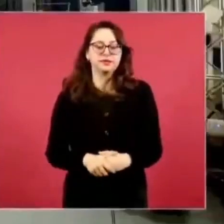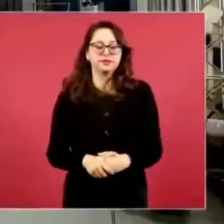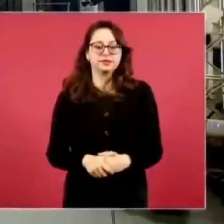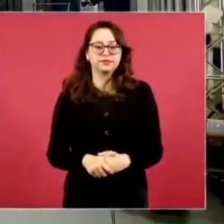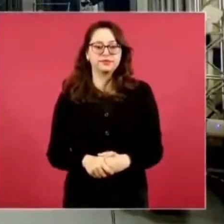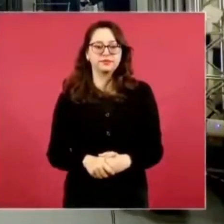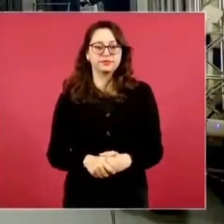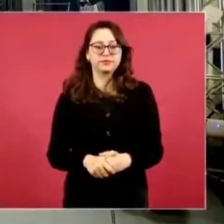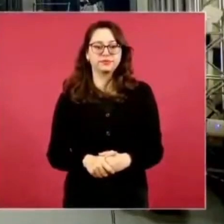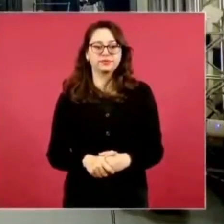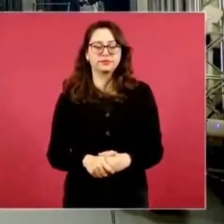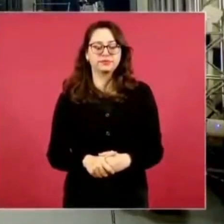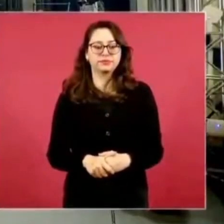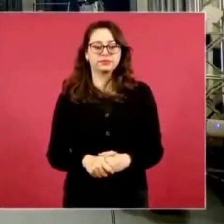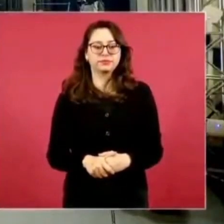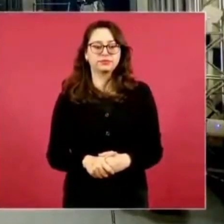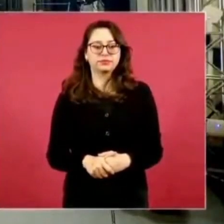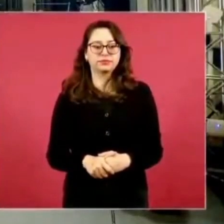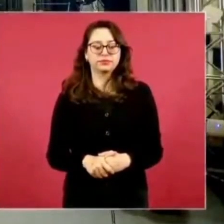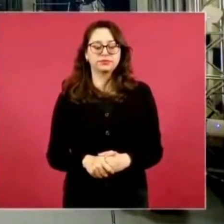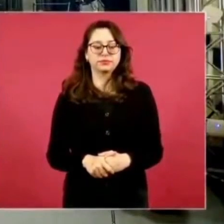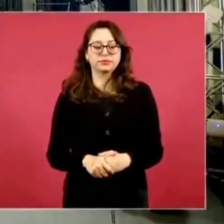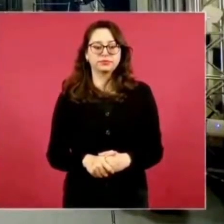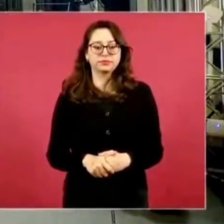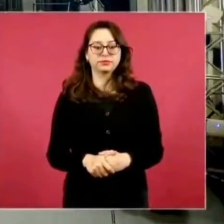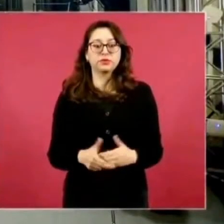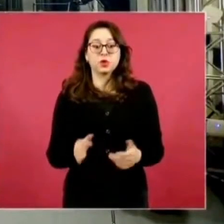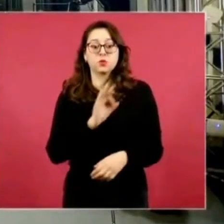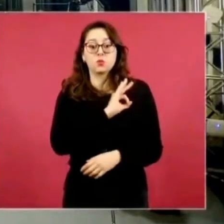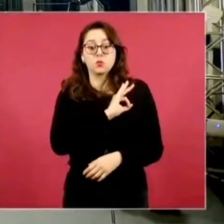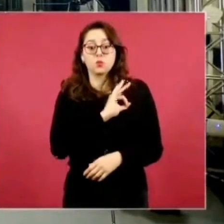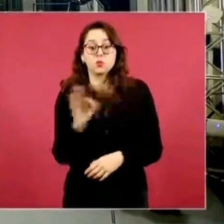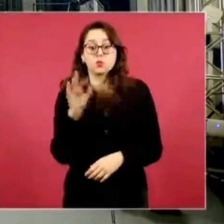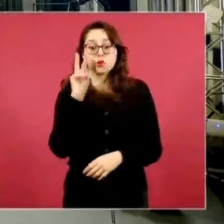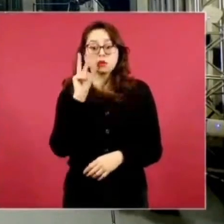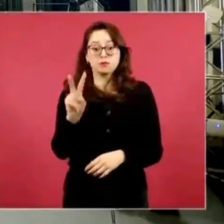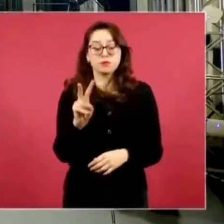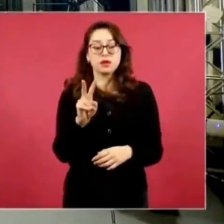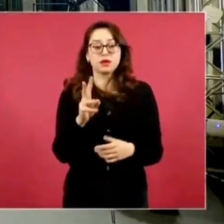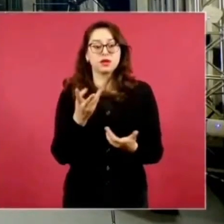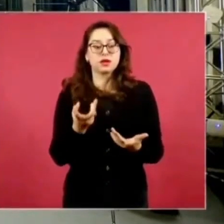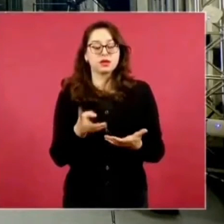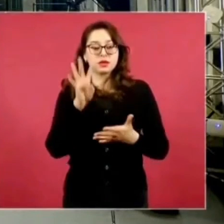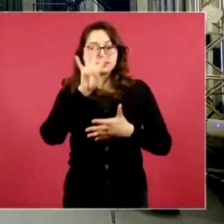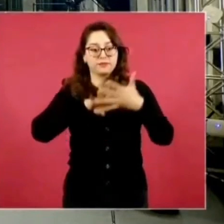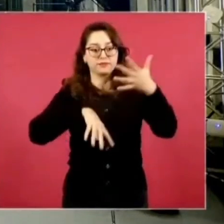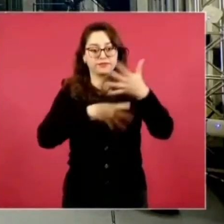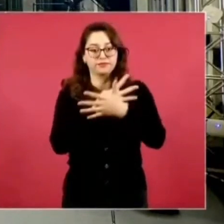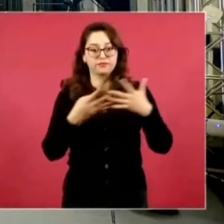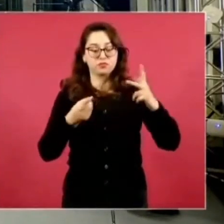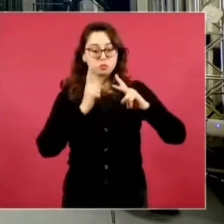puedes poner lo de la gráfica de los ingresos de los trabajadores,